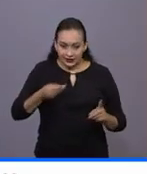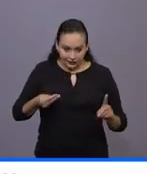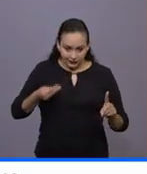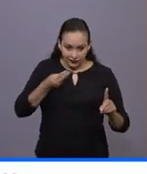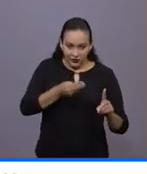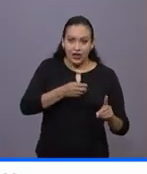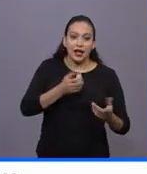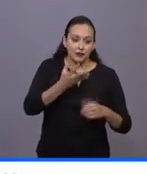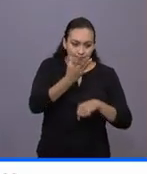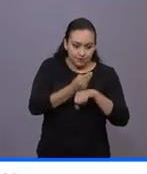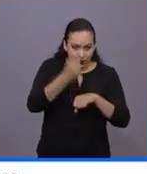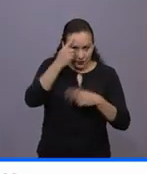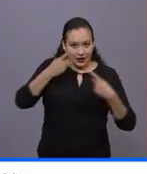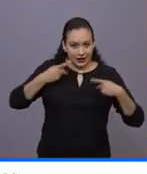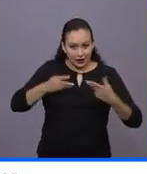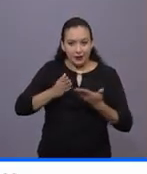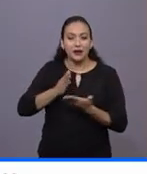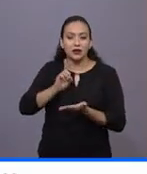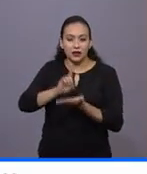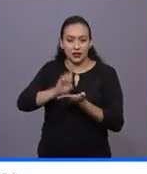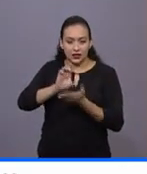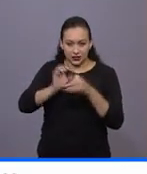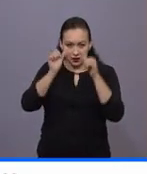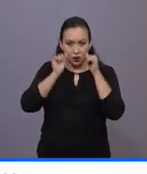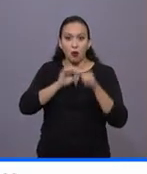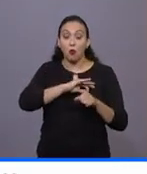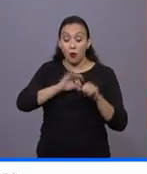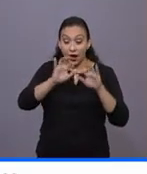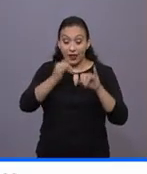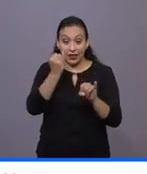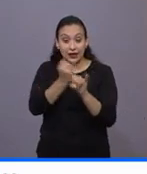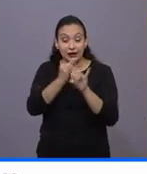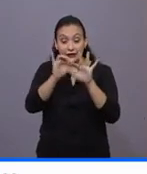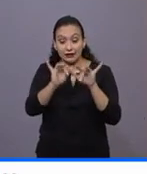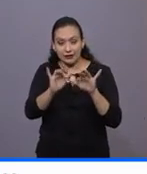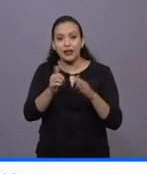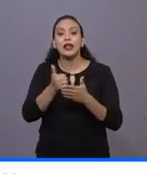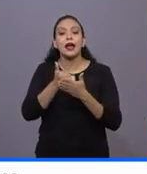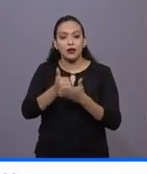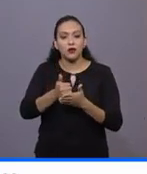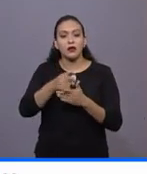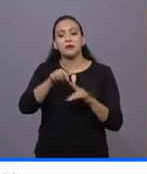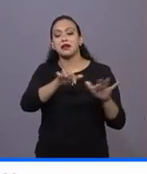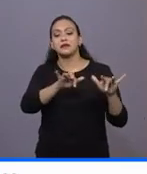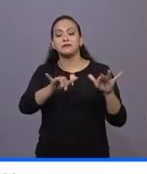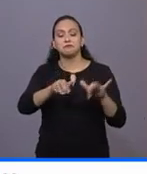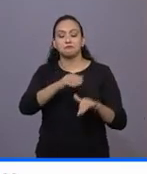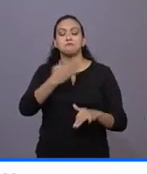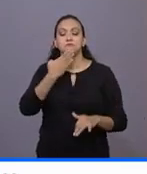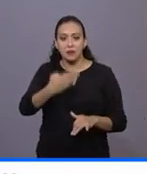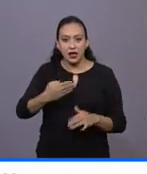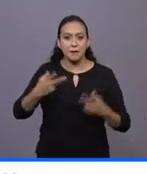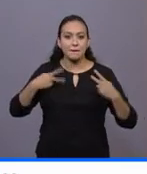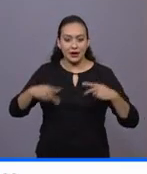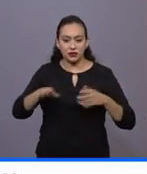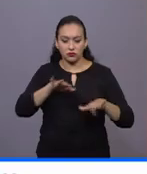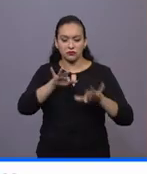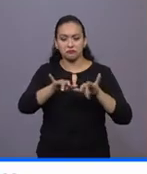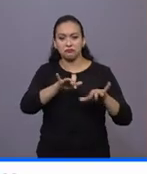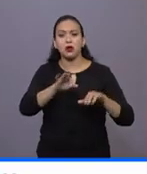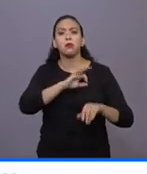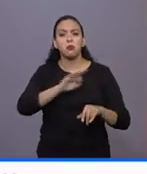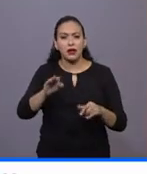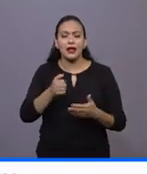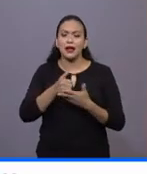medidas de accesibilidad para personas con discapacidad visual, permitiendo una navegación funcional, interactiva y respetuosa del derecho a